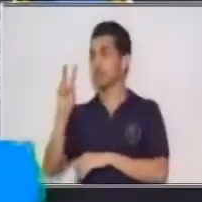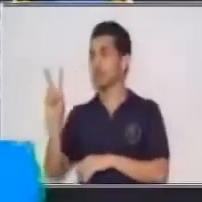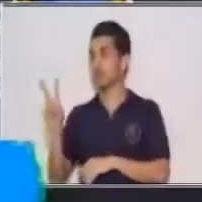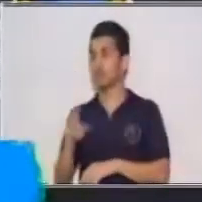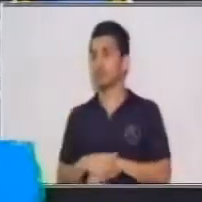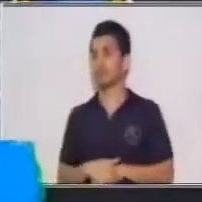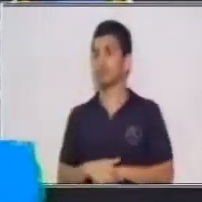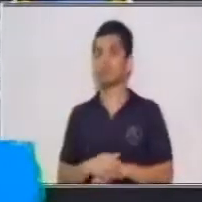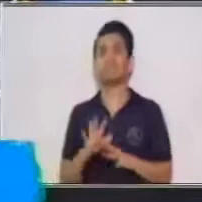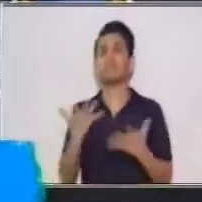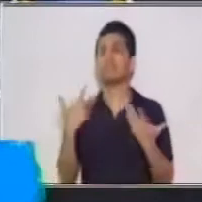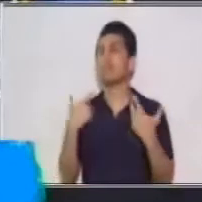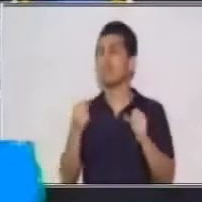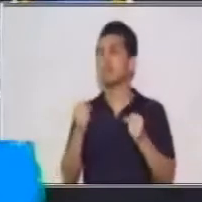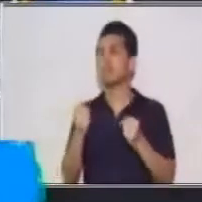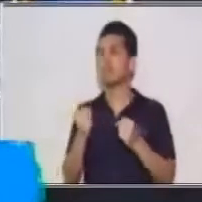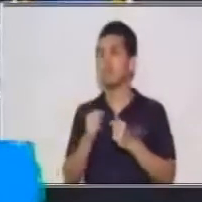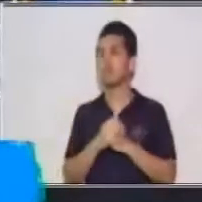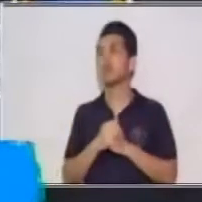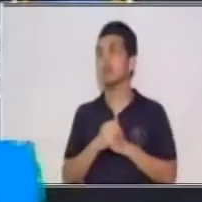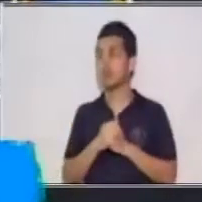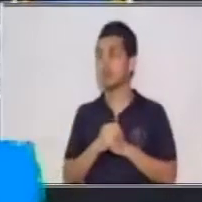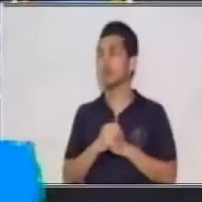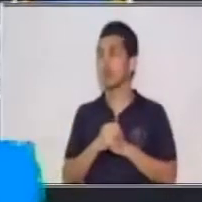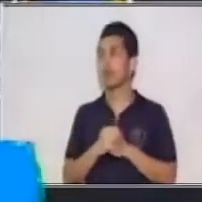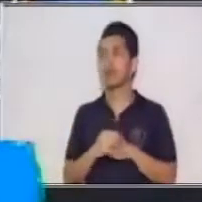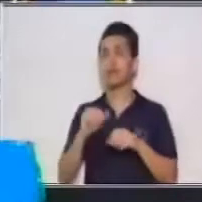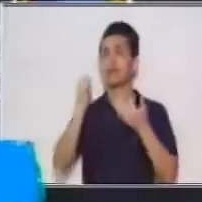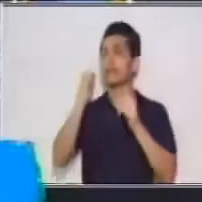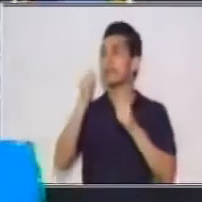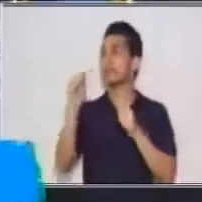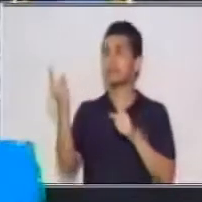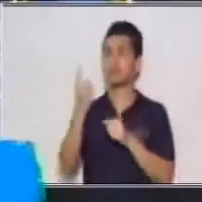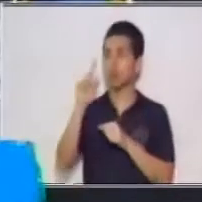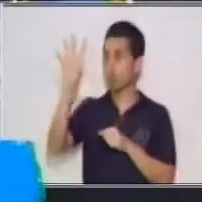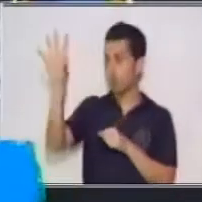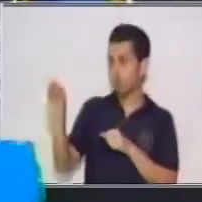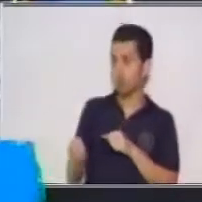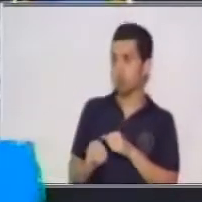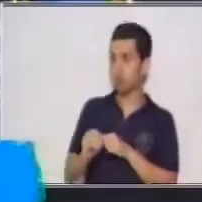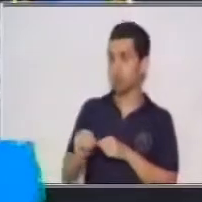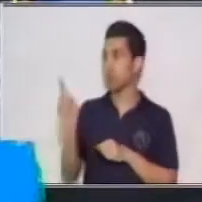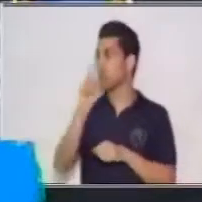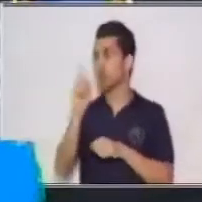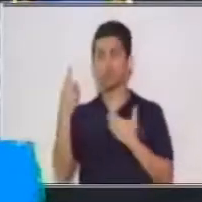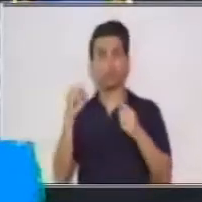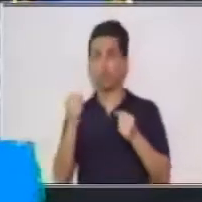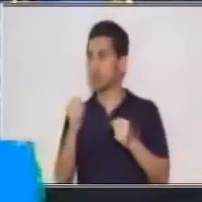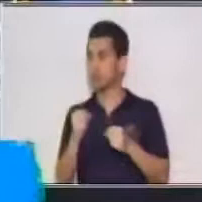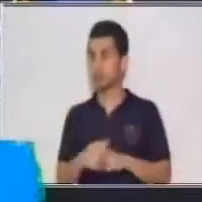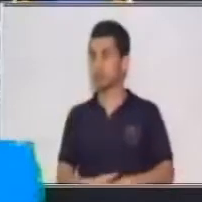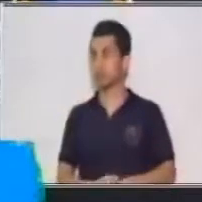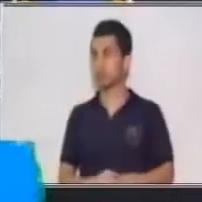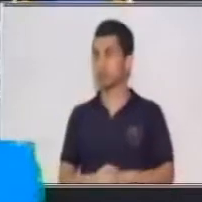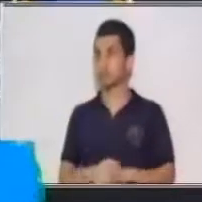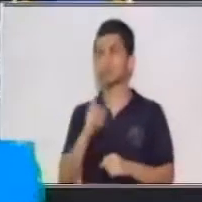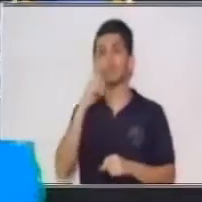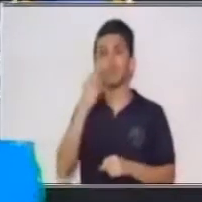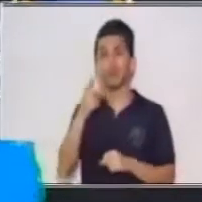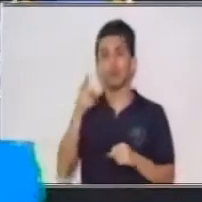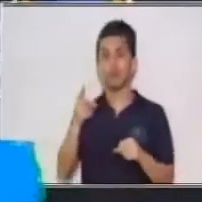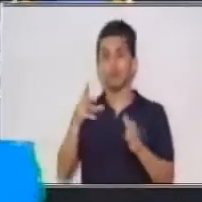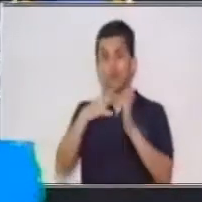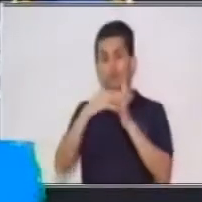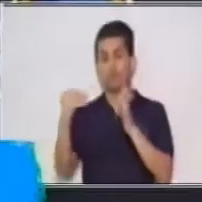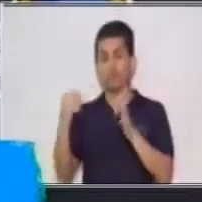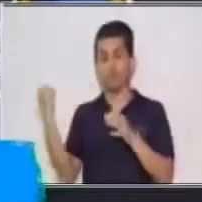6.2832. ¿Y qué tenemos que hacer? En este caso el 15 solamente lo bajamos, no lo operamos. Entonces lo copio acá